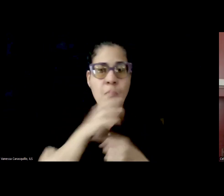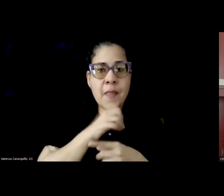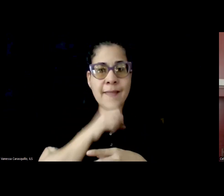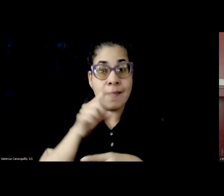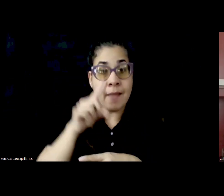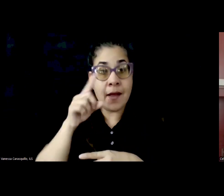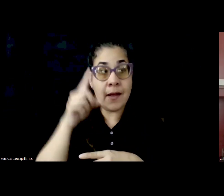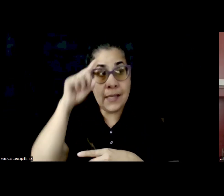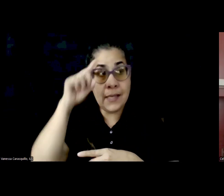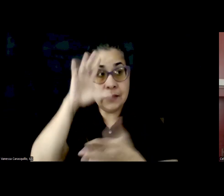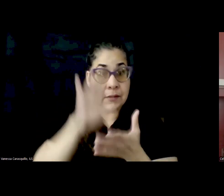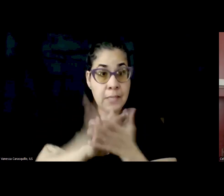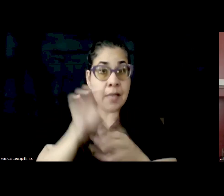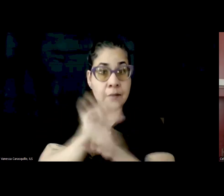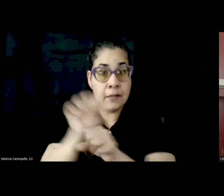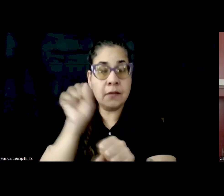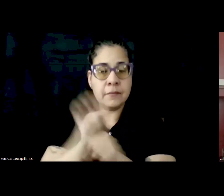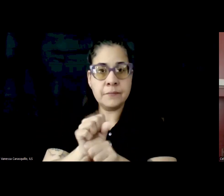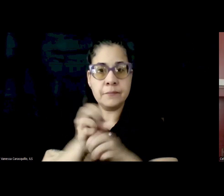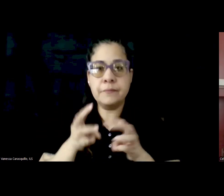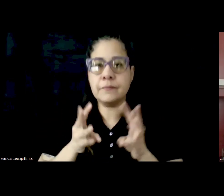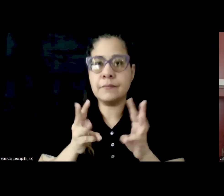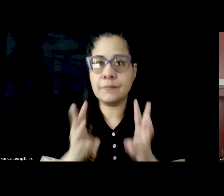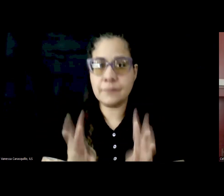trabajando de manera amargadora?